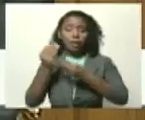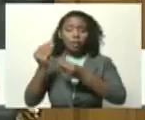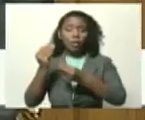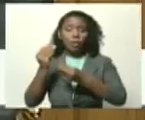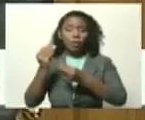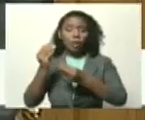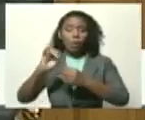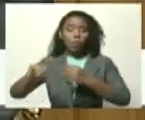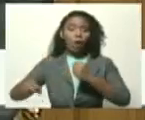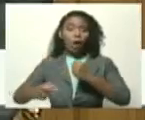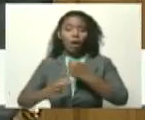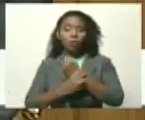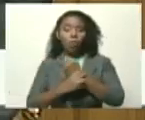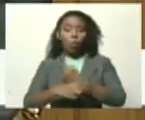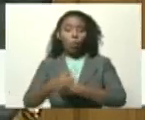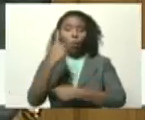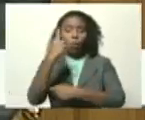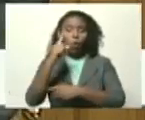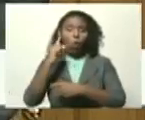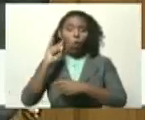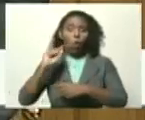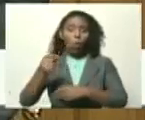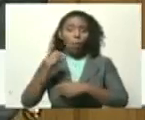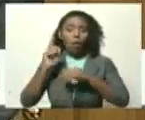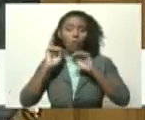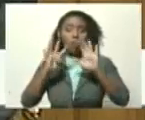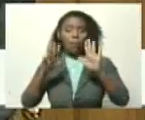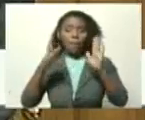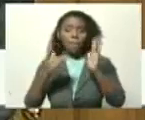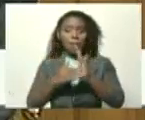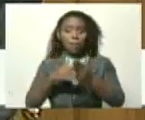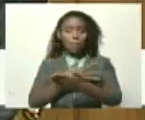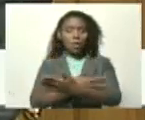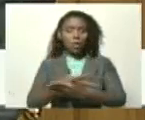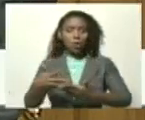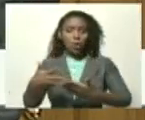Guaidó 1,9 mil millones,